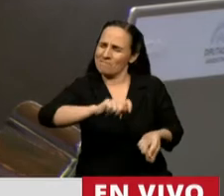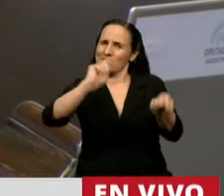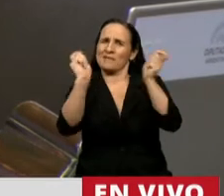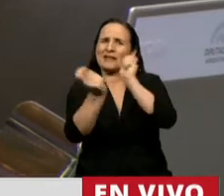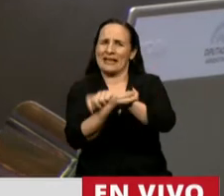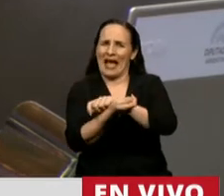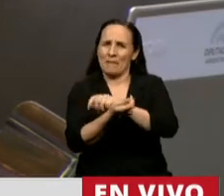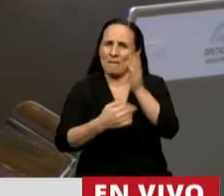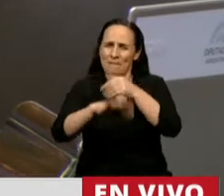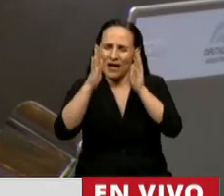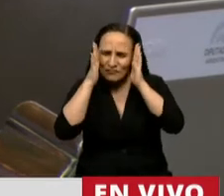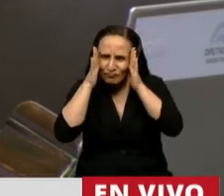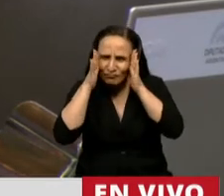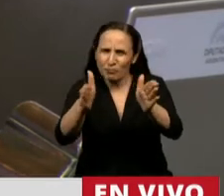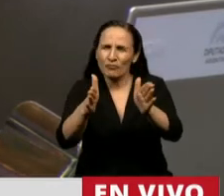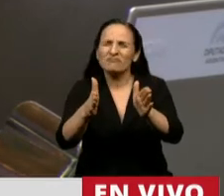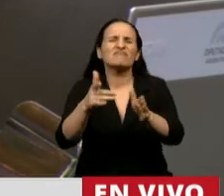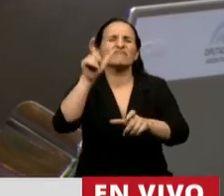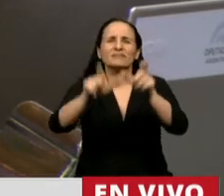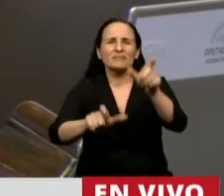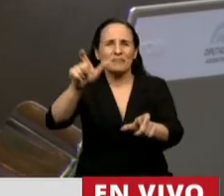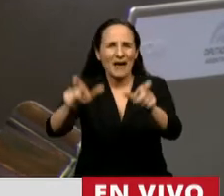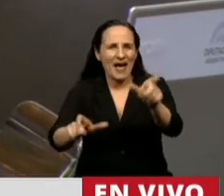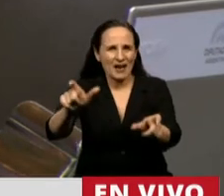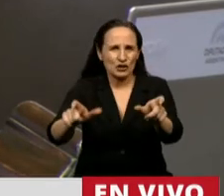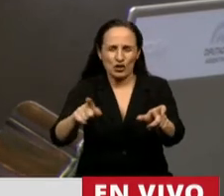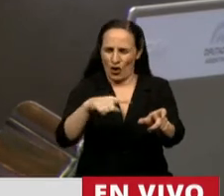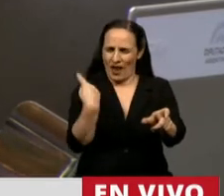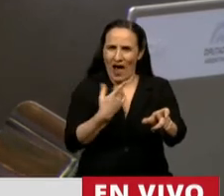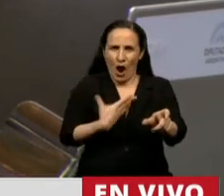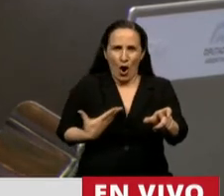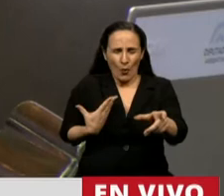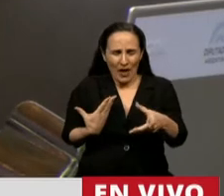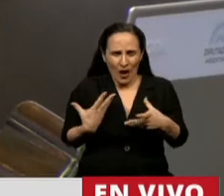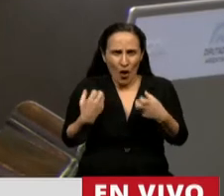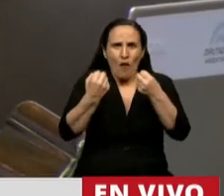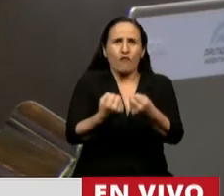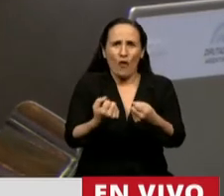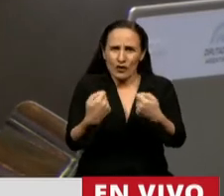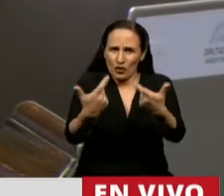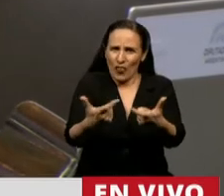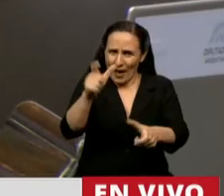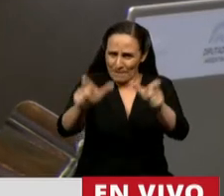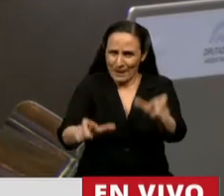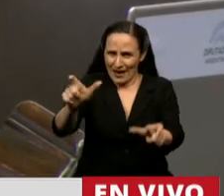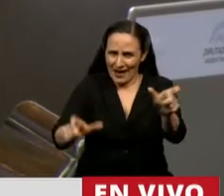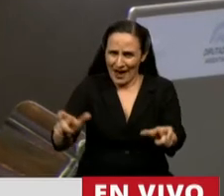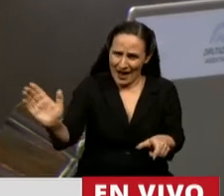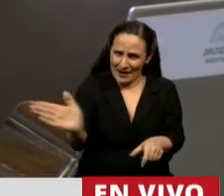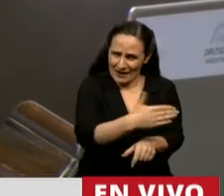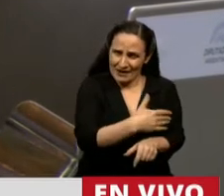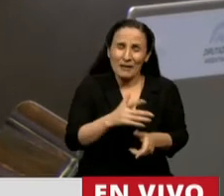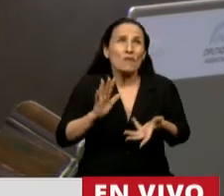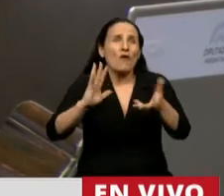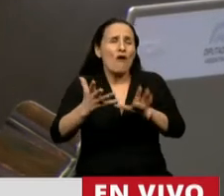ser el ciudadano, la persona como destinatario del esfuerzo del gobierno, pero además de todo con un cambio de modelo